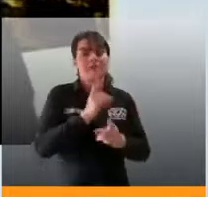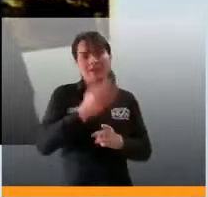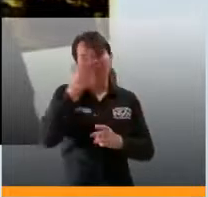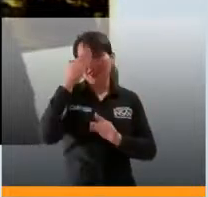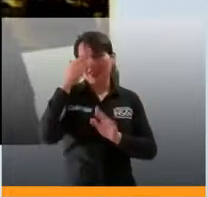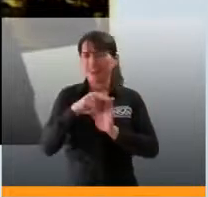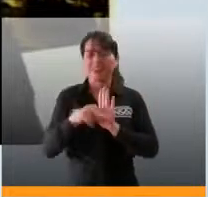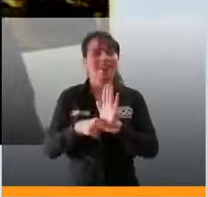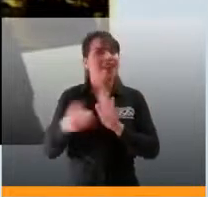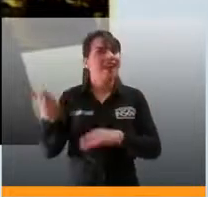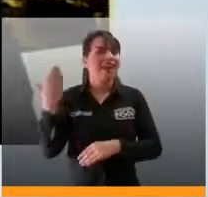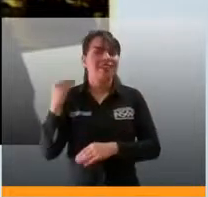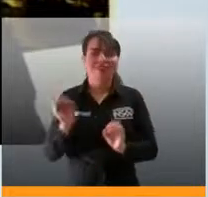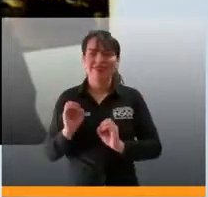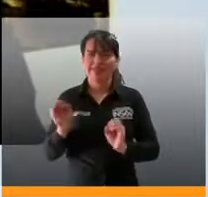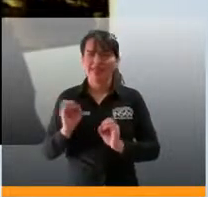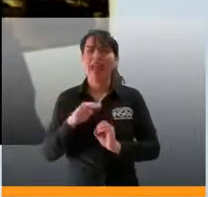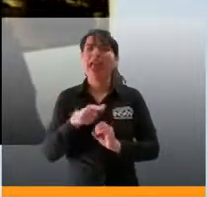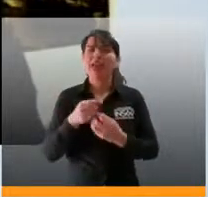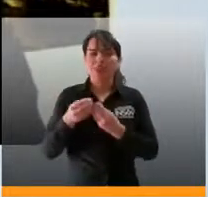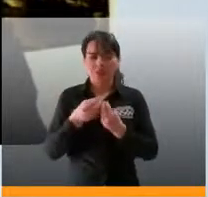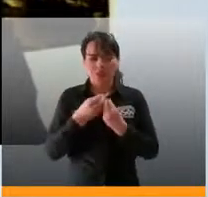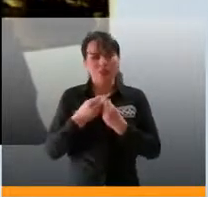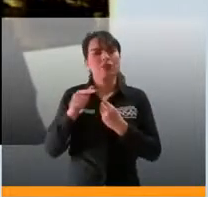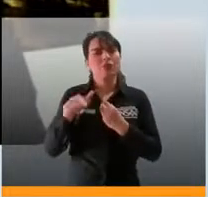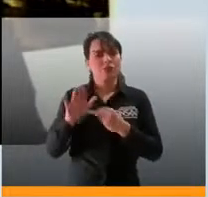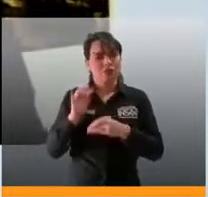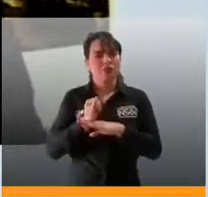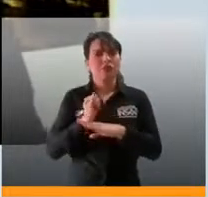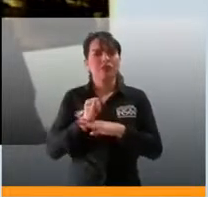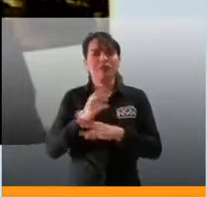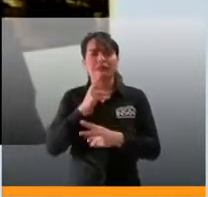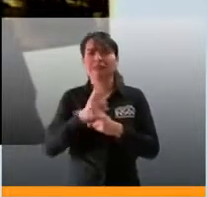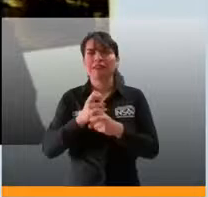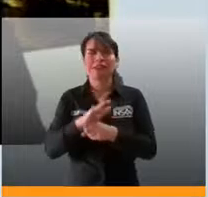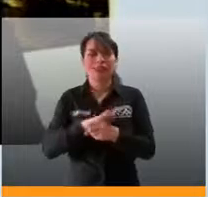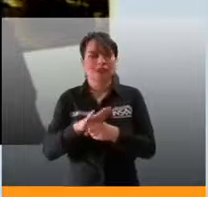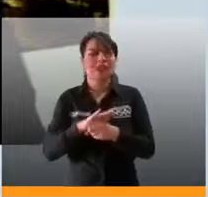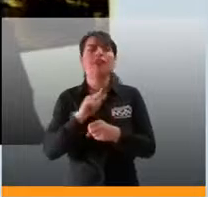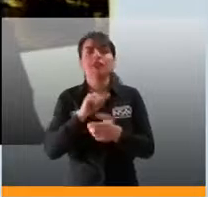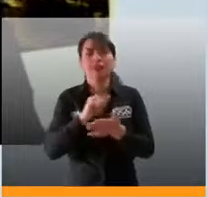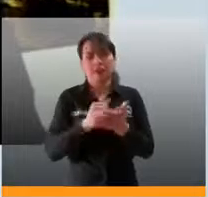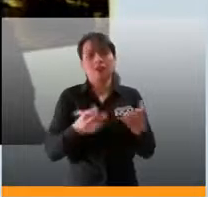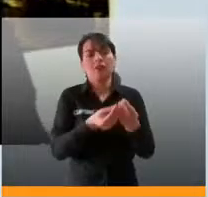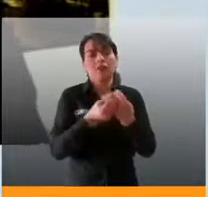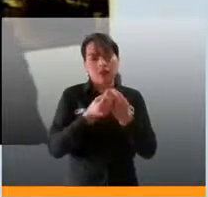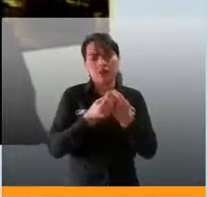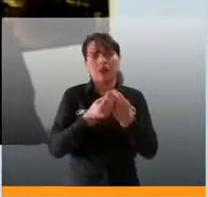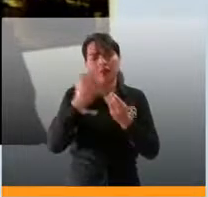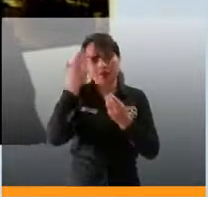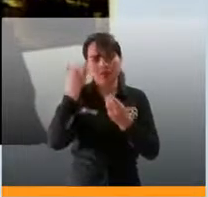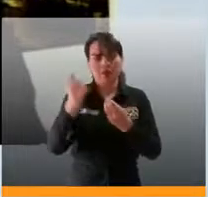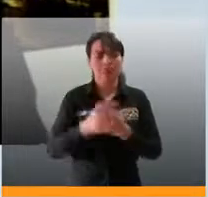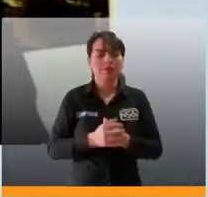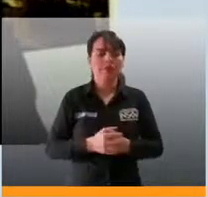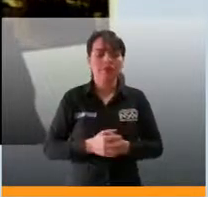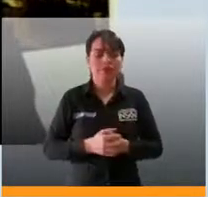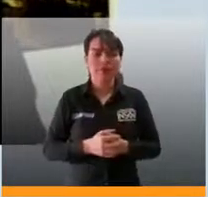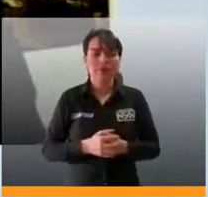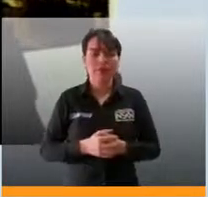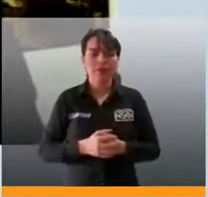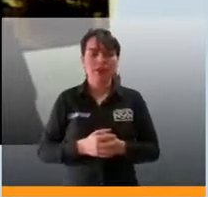gracias al Consejo Directivo de la institución pudimos tener esas facultades a través del Consejo Académico y hacerlo. Entonces,